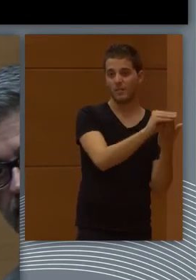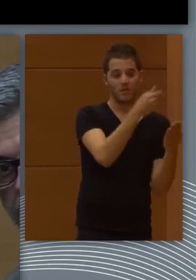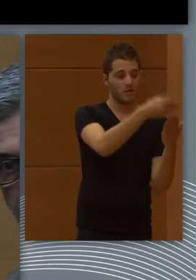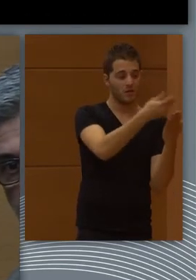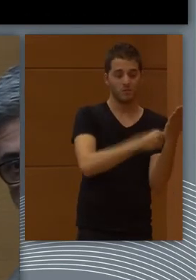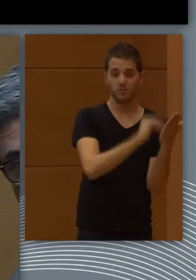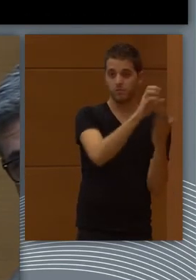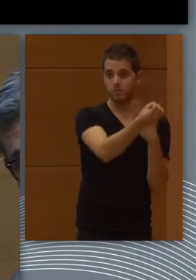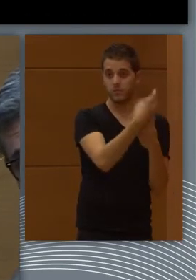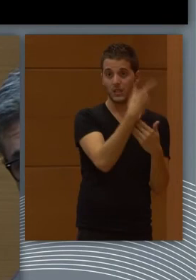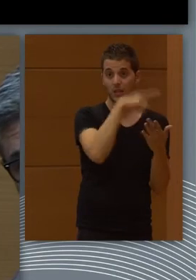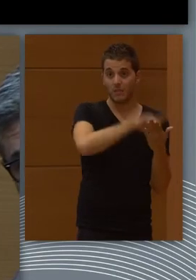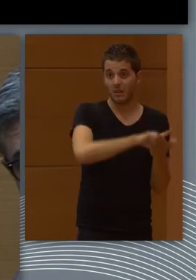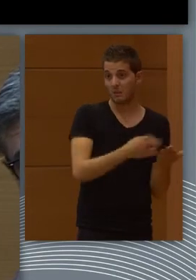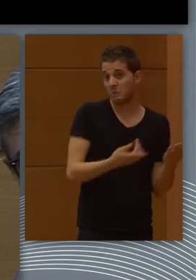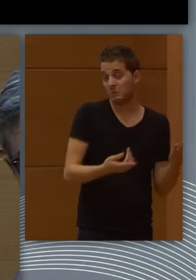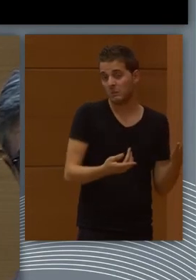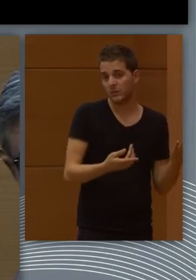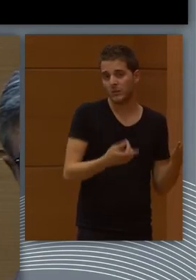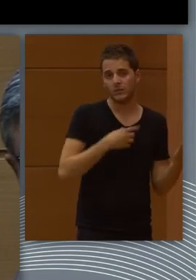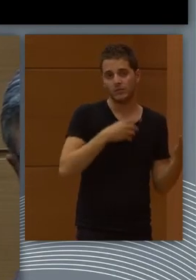teniendo un grado de satisfacción bastante alto.